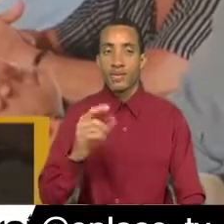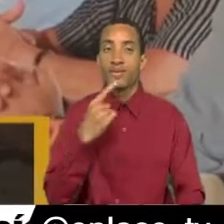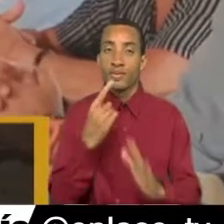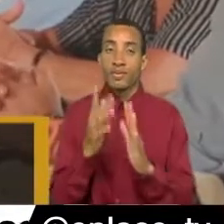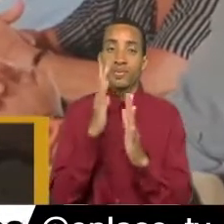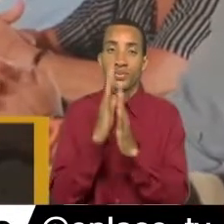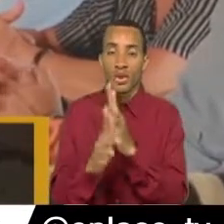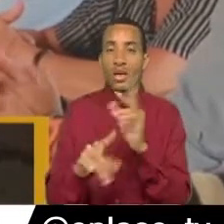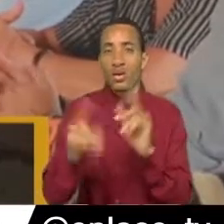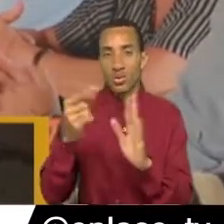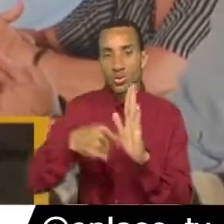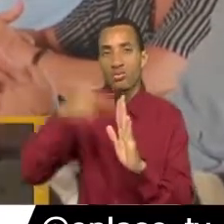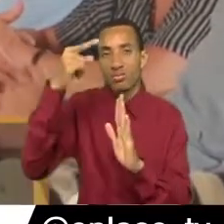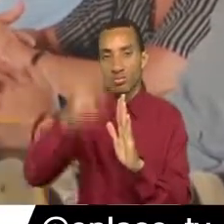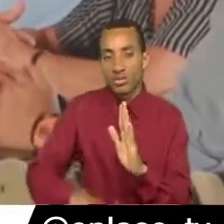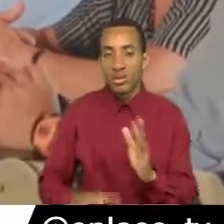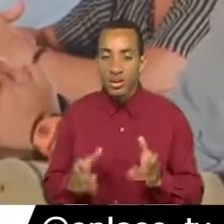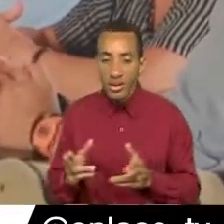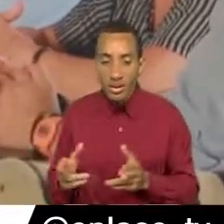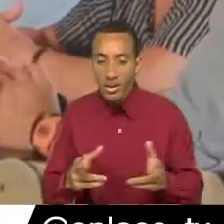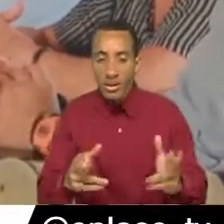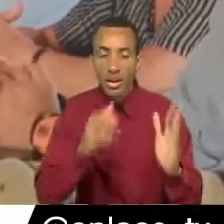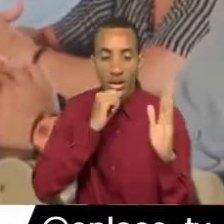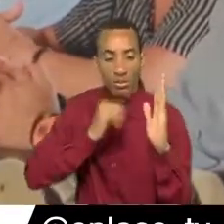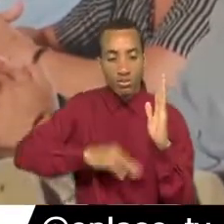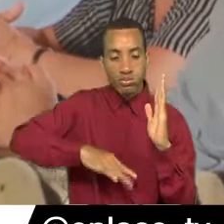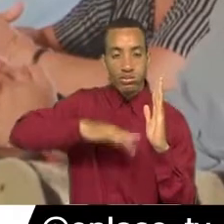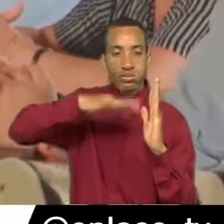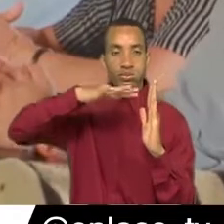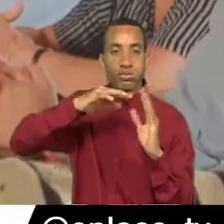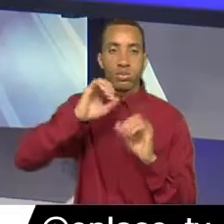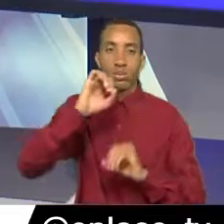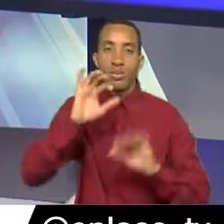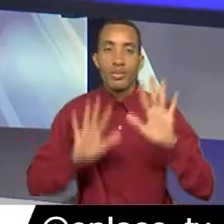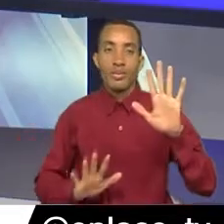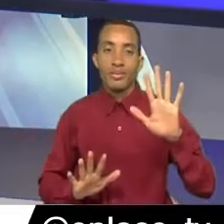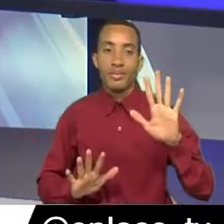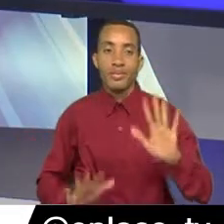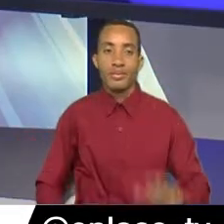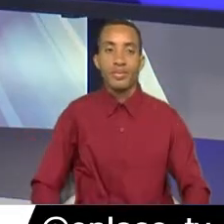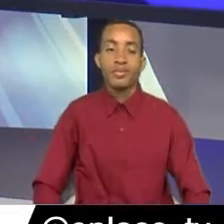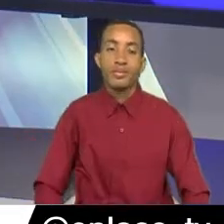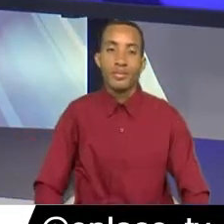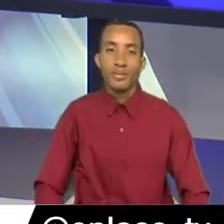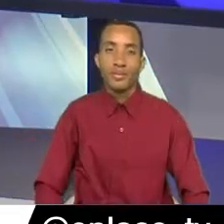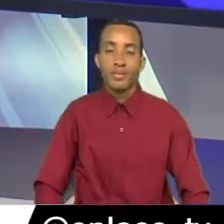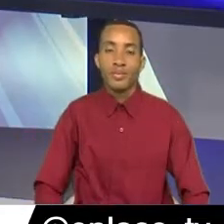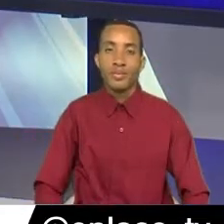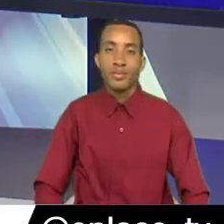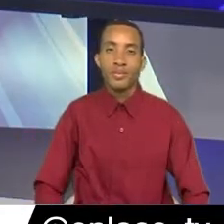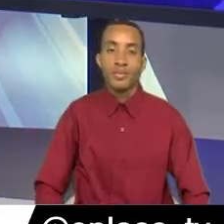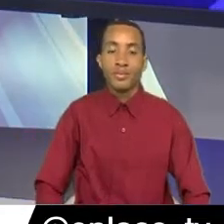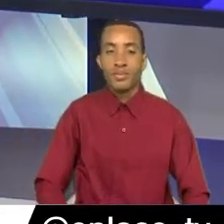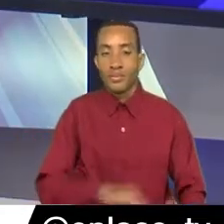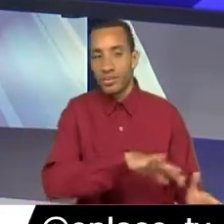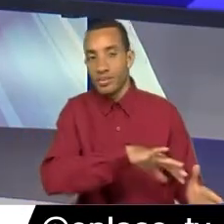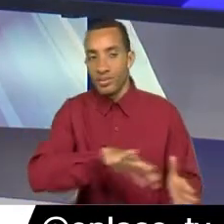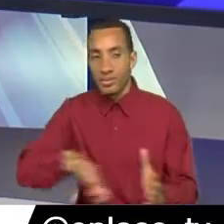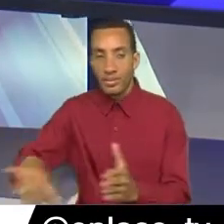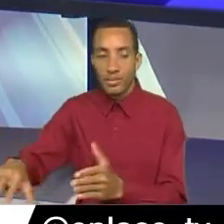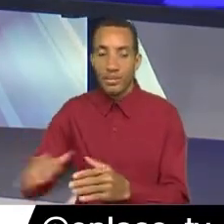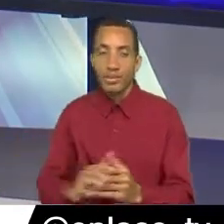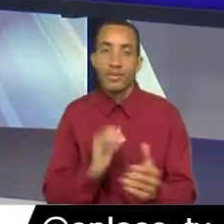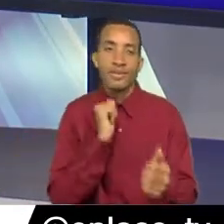de influencia de la Central Sogamoso. Momento de darle paso a la información deportiva con